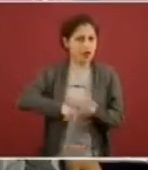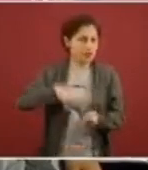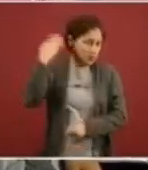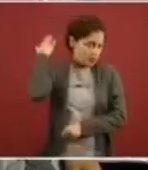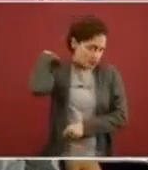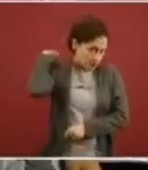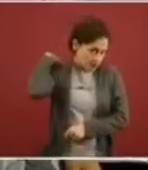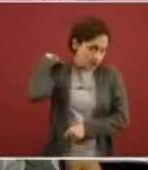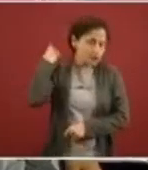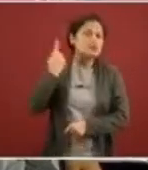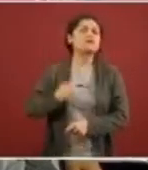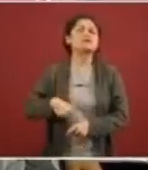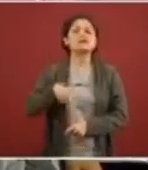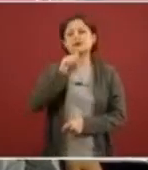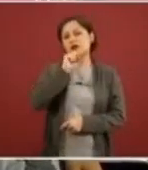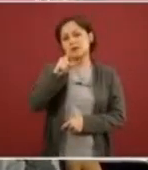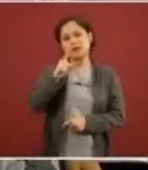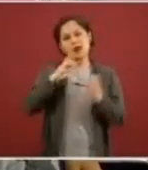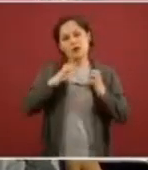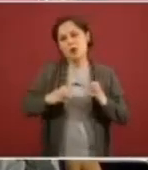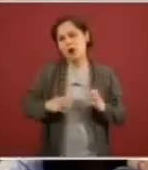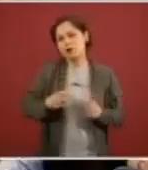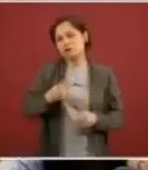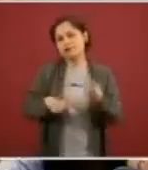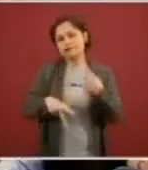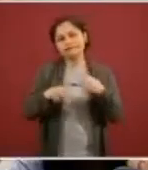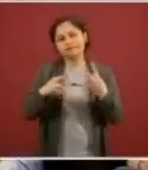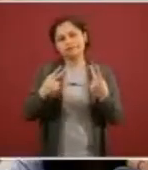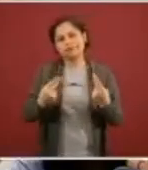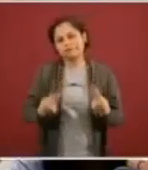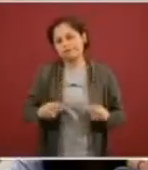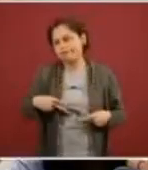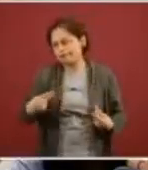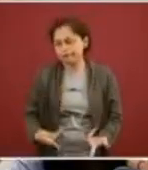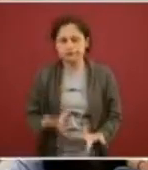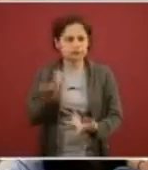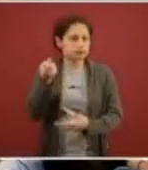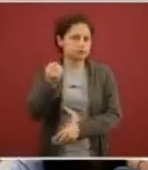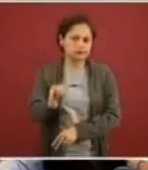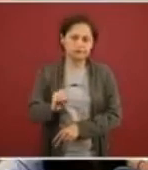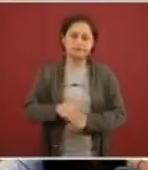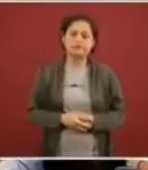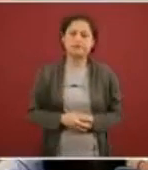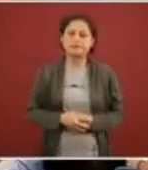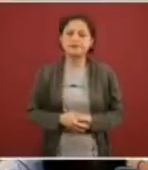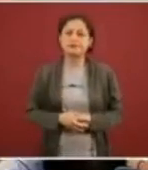distintas complicaciones que esto implica. Se han estudiado ya